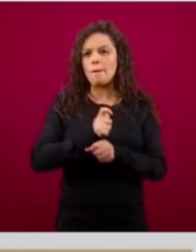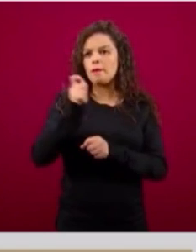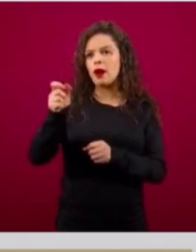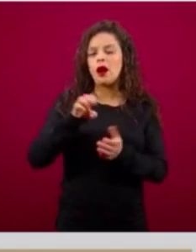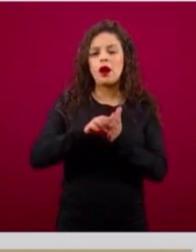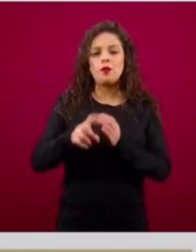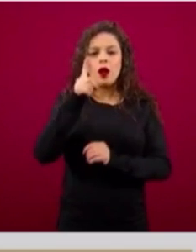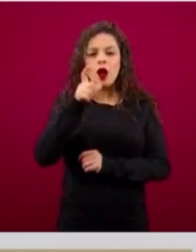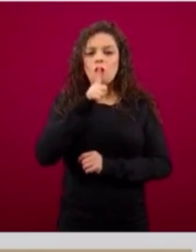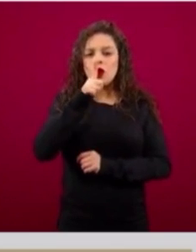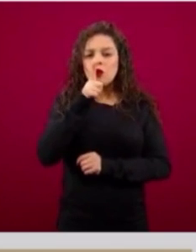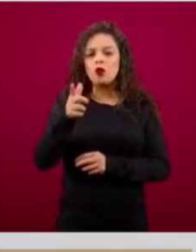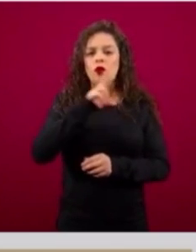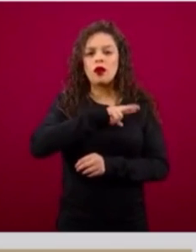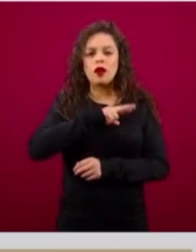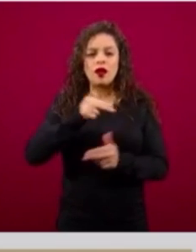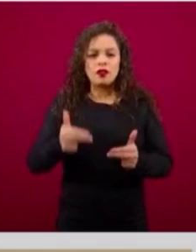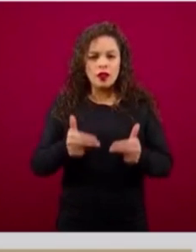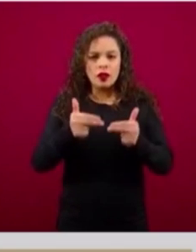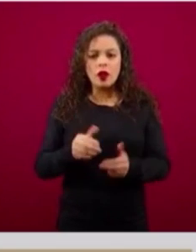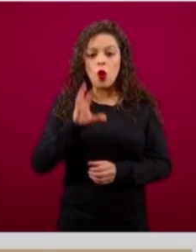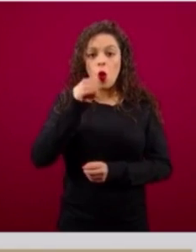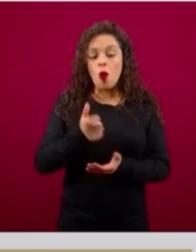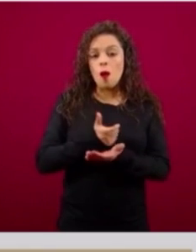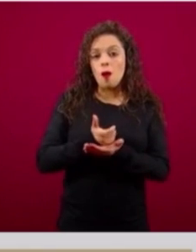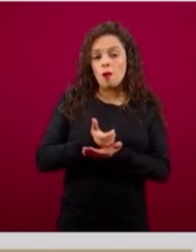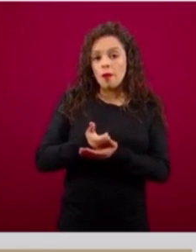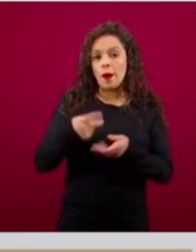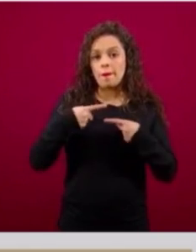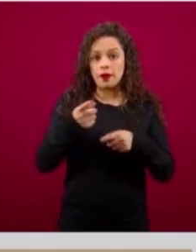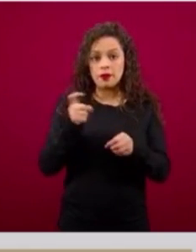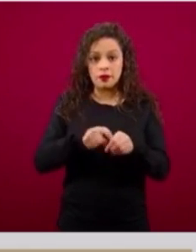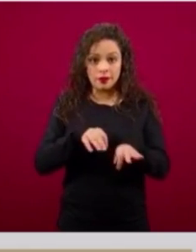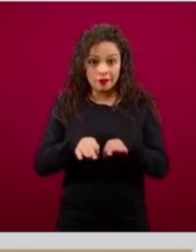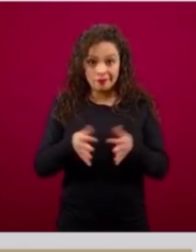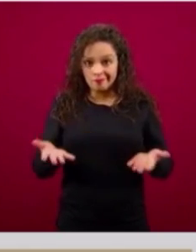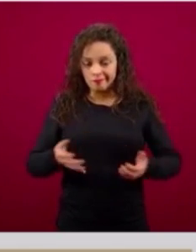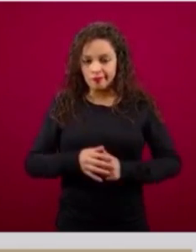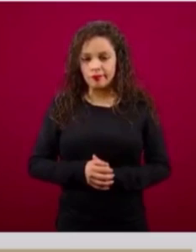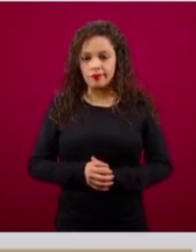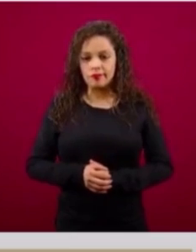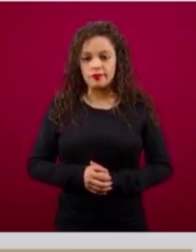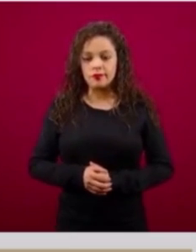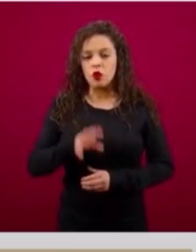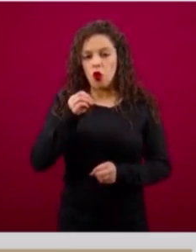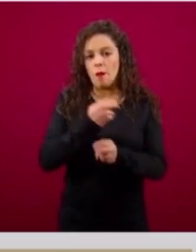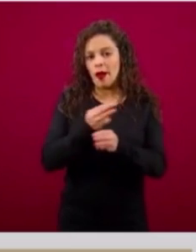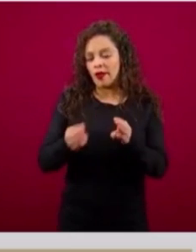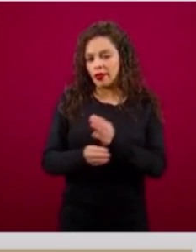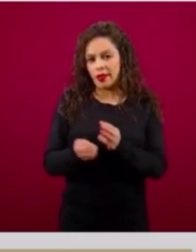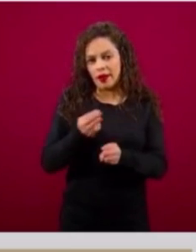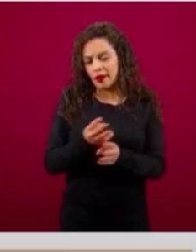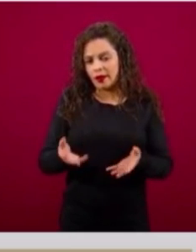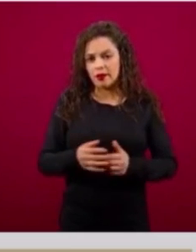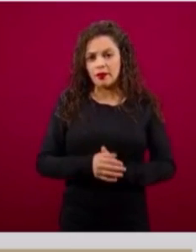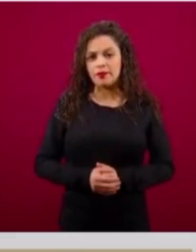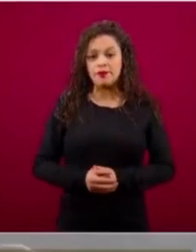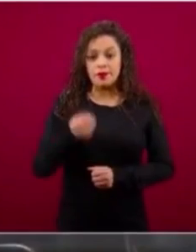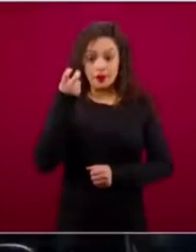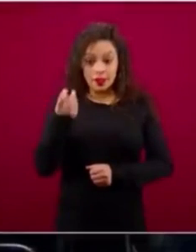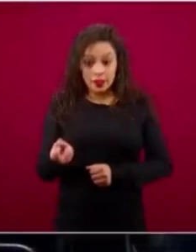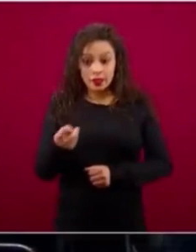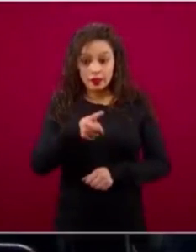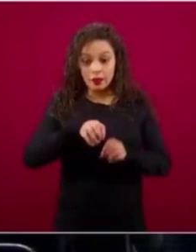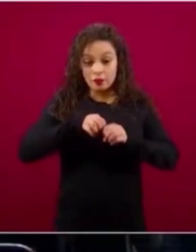lo importante que es una inyección abajo es una inyección que además está distribuida en absolutamente